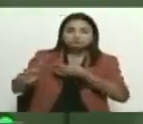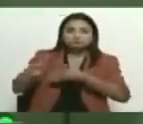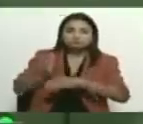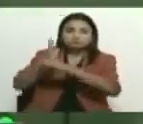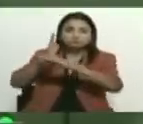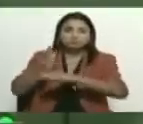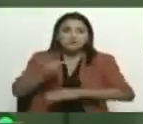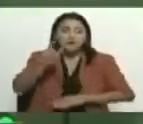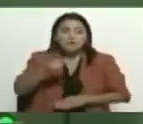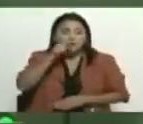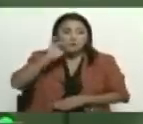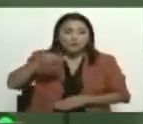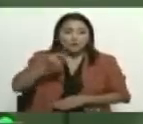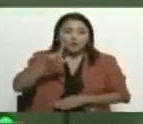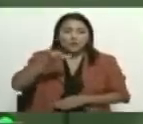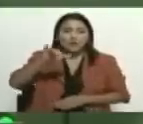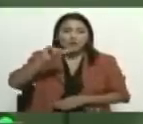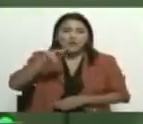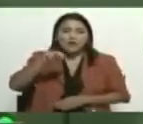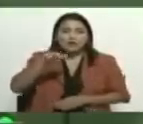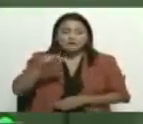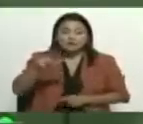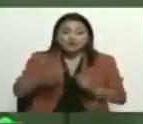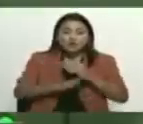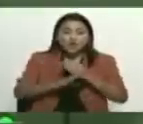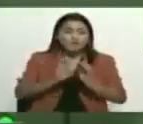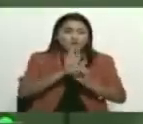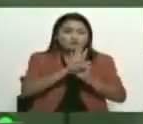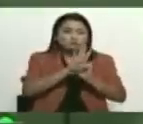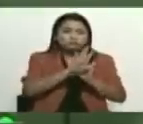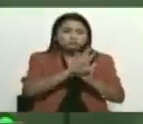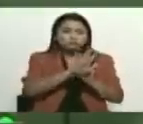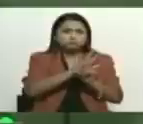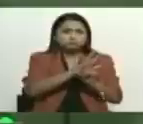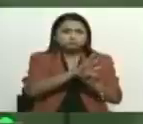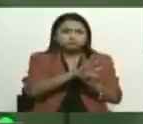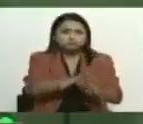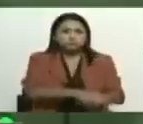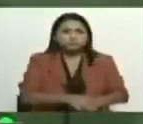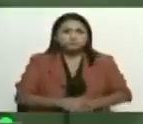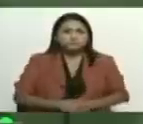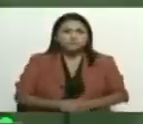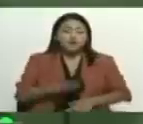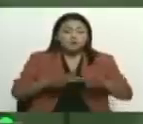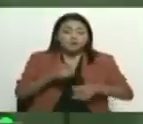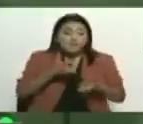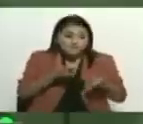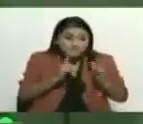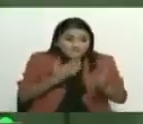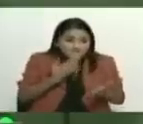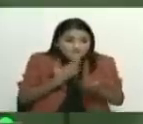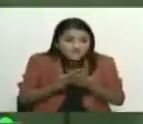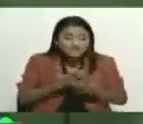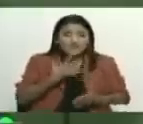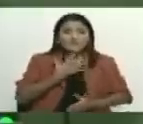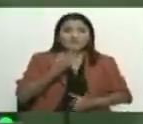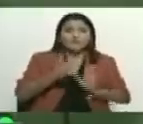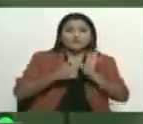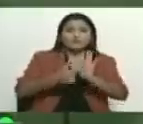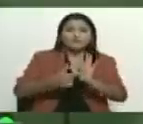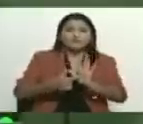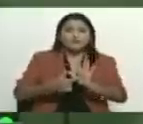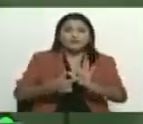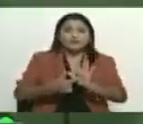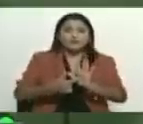de Julian Assange, quien sigue siendo perseguido político de quienes no le perdonan haber revelado la verdadera